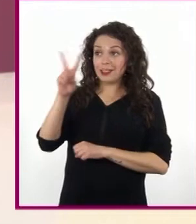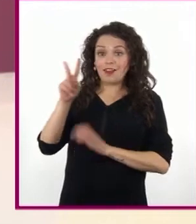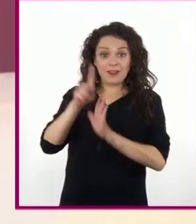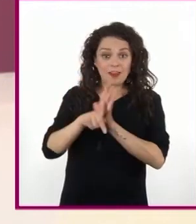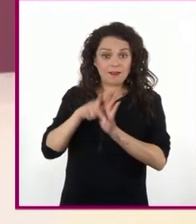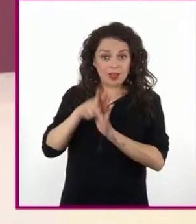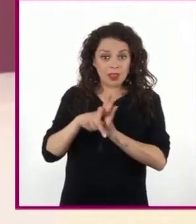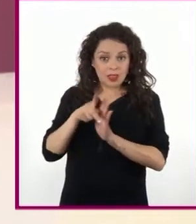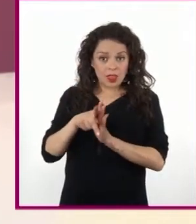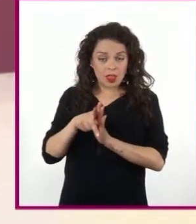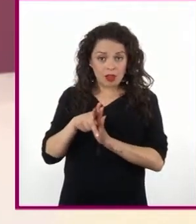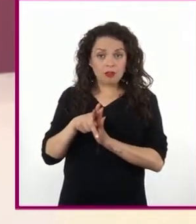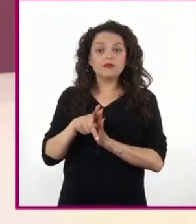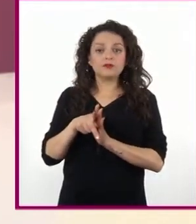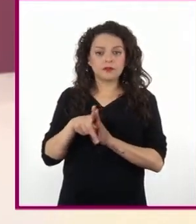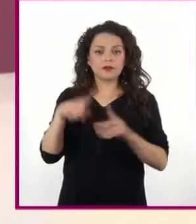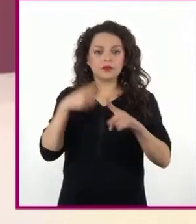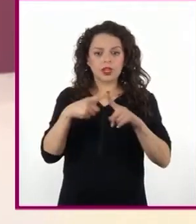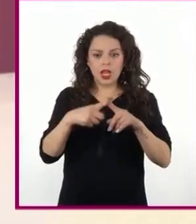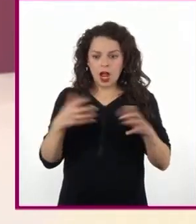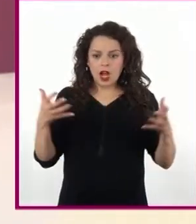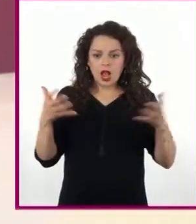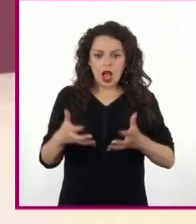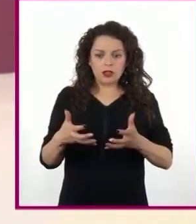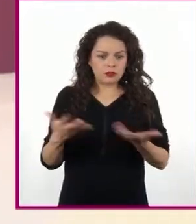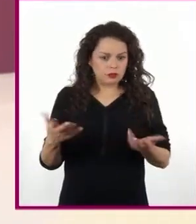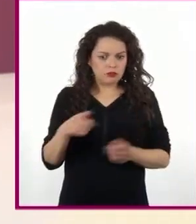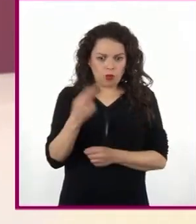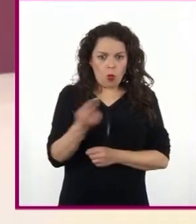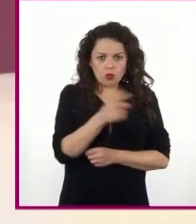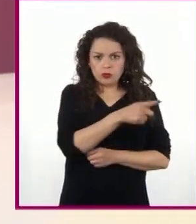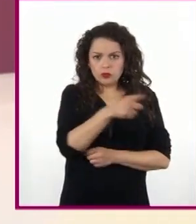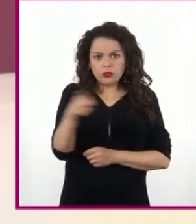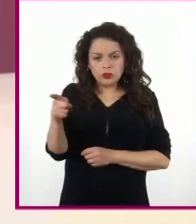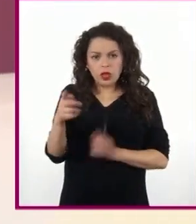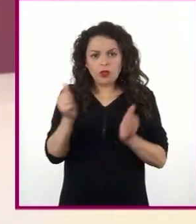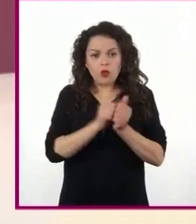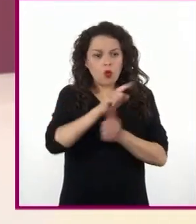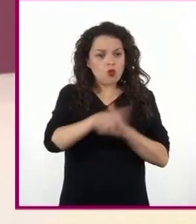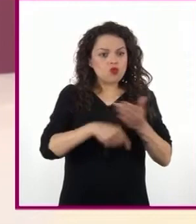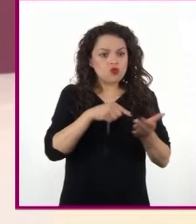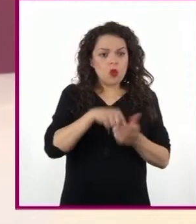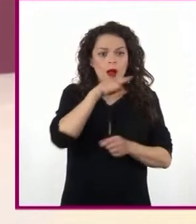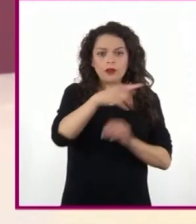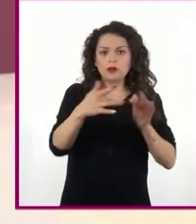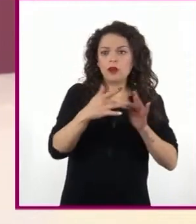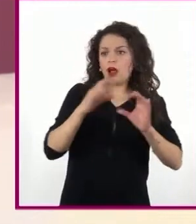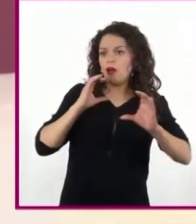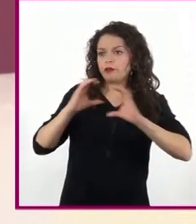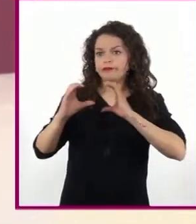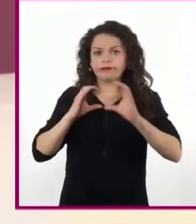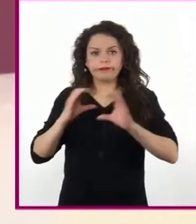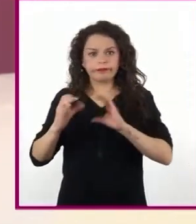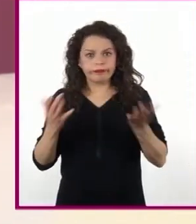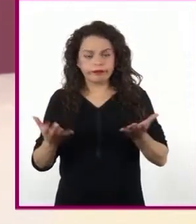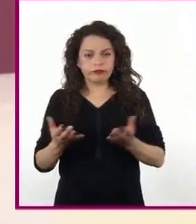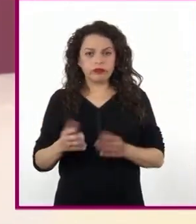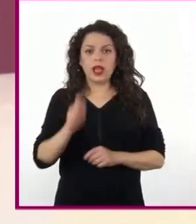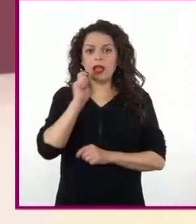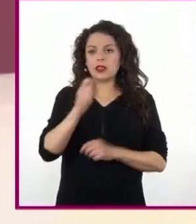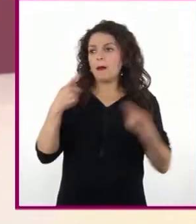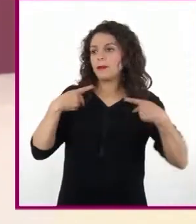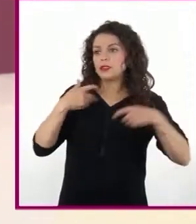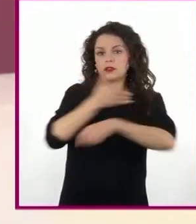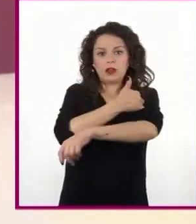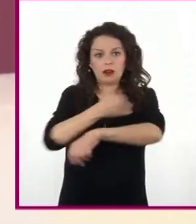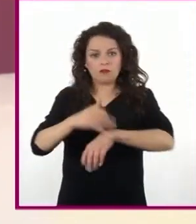ustedes, porque se presentan en sus espacios y con las personas con quienes interactúan, quienes pueden ser integrantes de la familia, de los